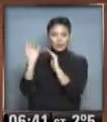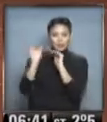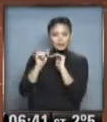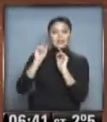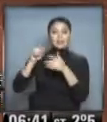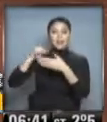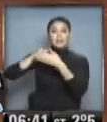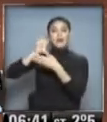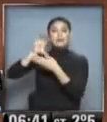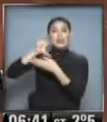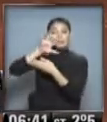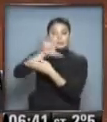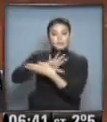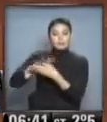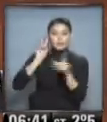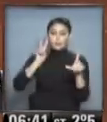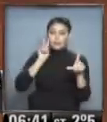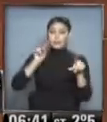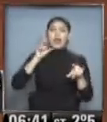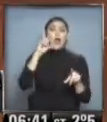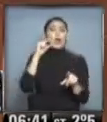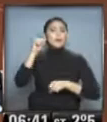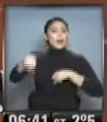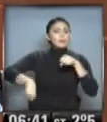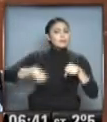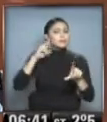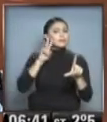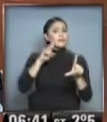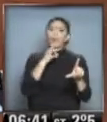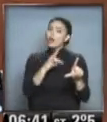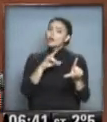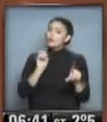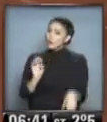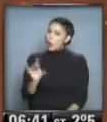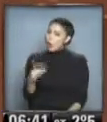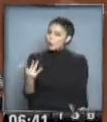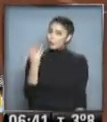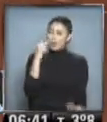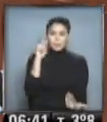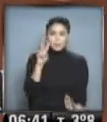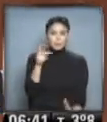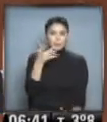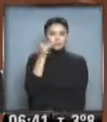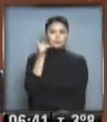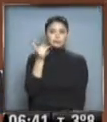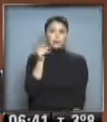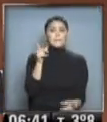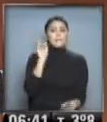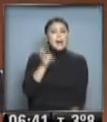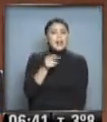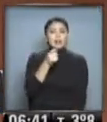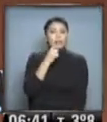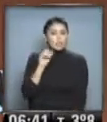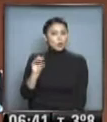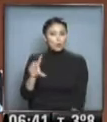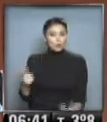sus alrededores. Ciclista, que te estoy viendo, ponete una lucecita para que te veamos. Es peligrosísimo circular